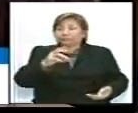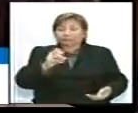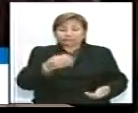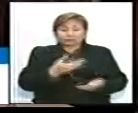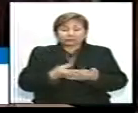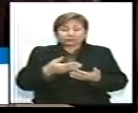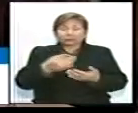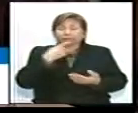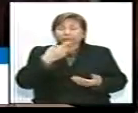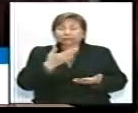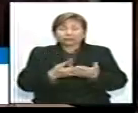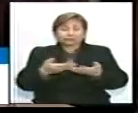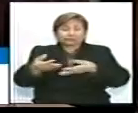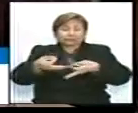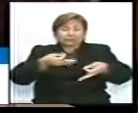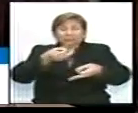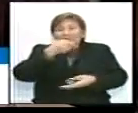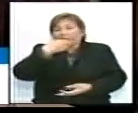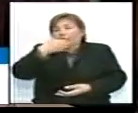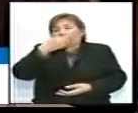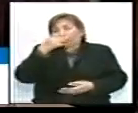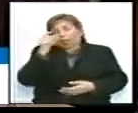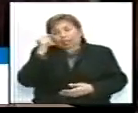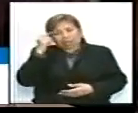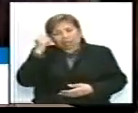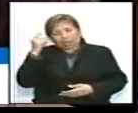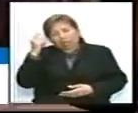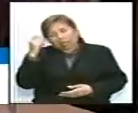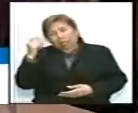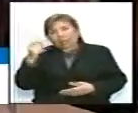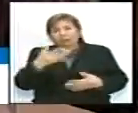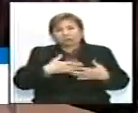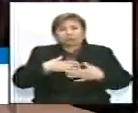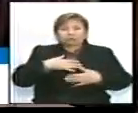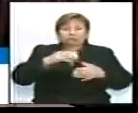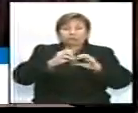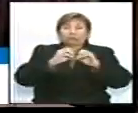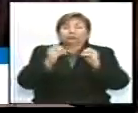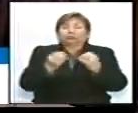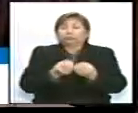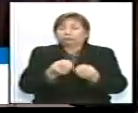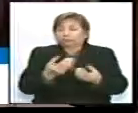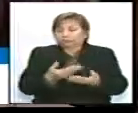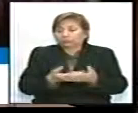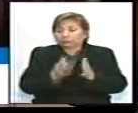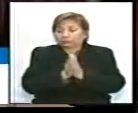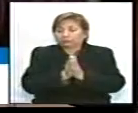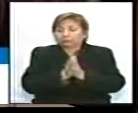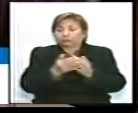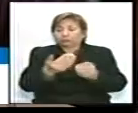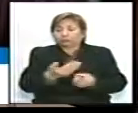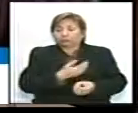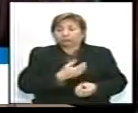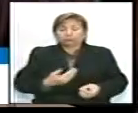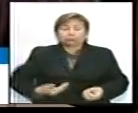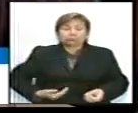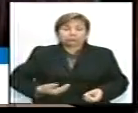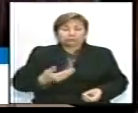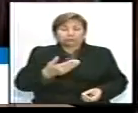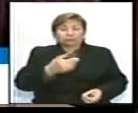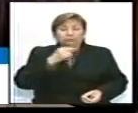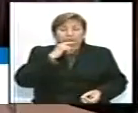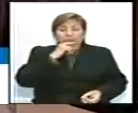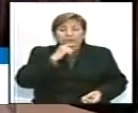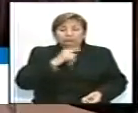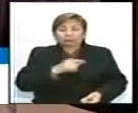no estarían siendo suministrados también por personas que están dedicados a esta organización criminal. Yo quiero pedirle, señor presidente, y también a la